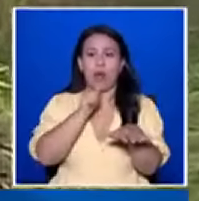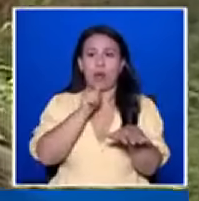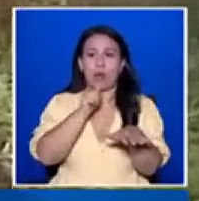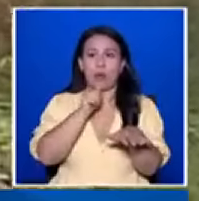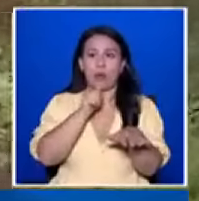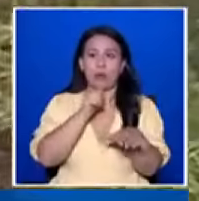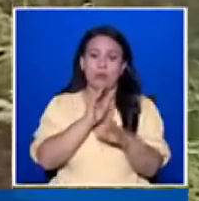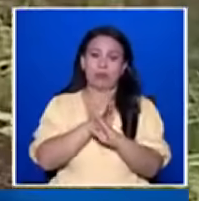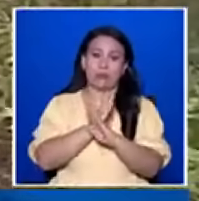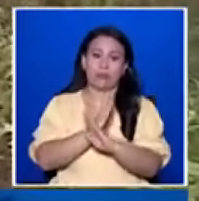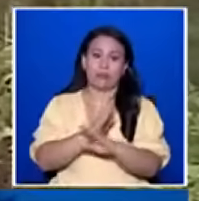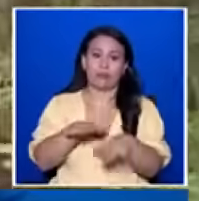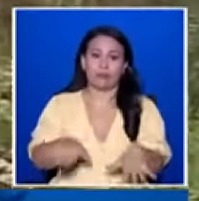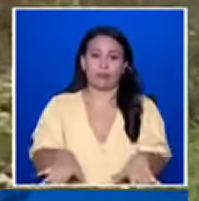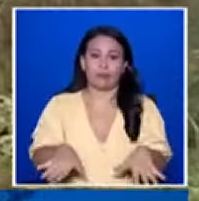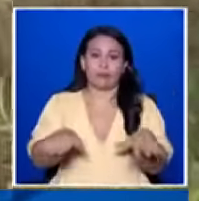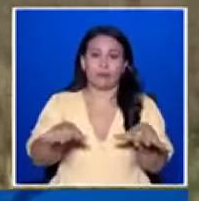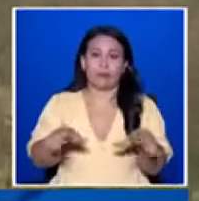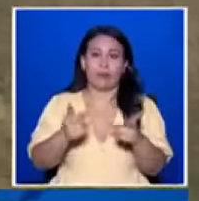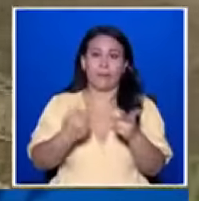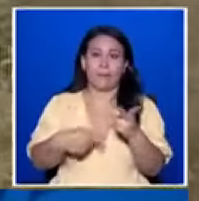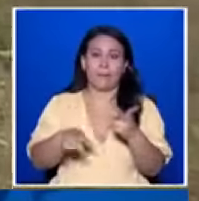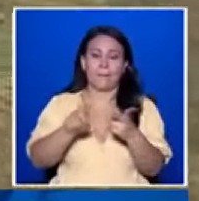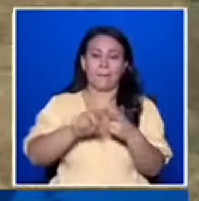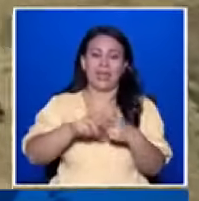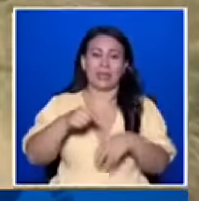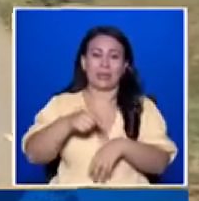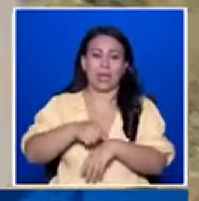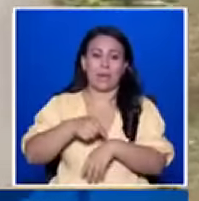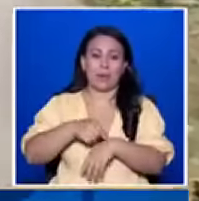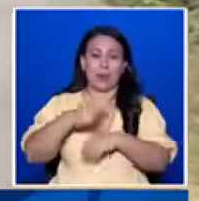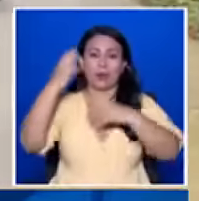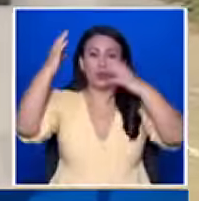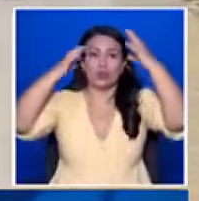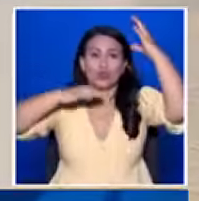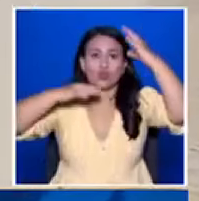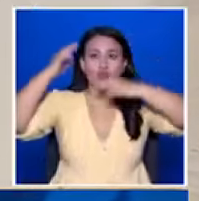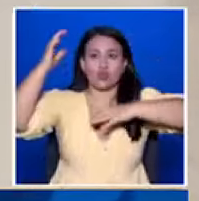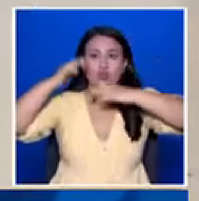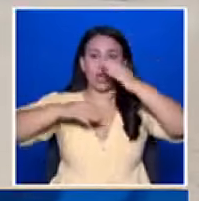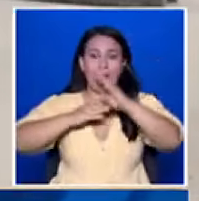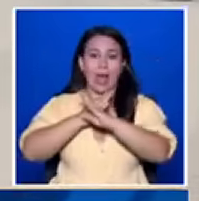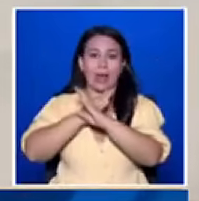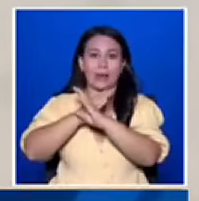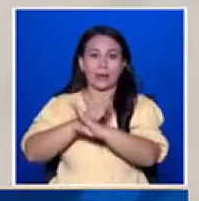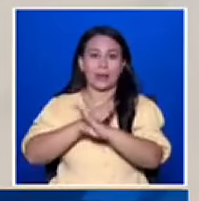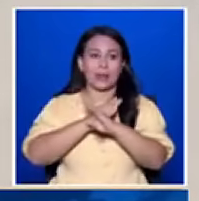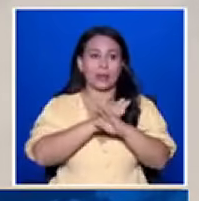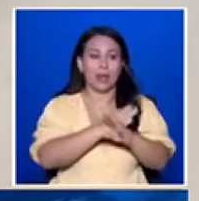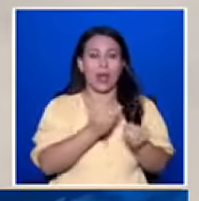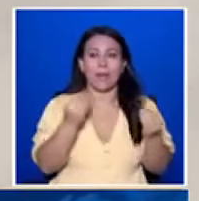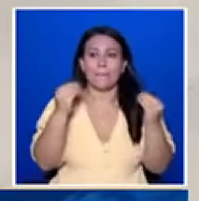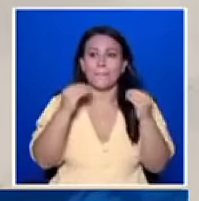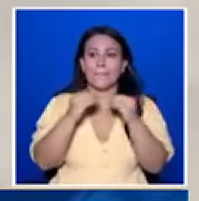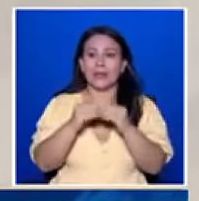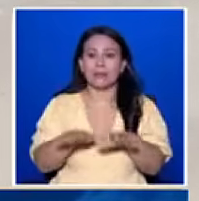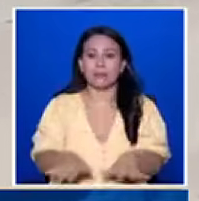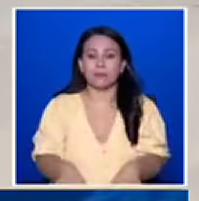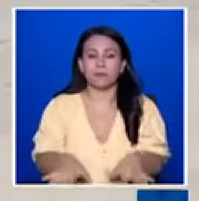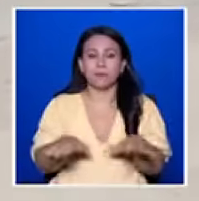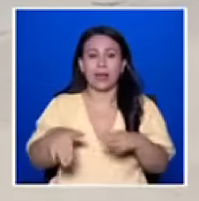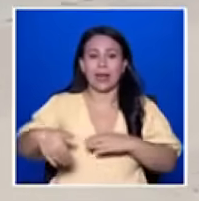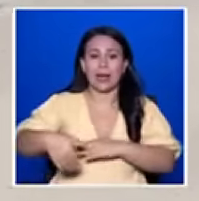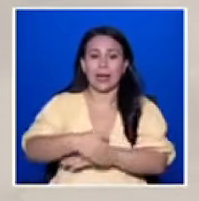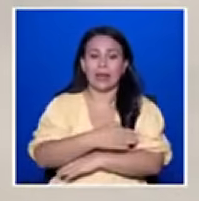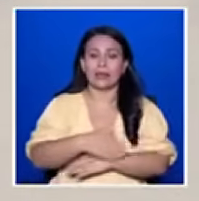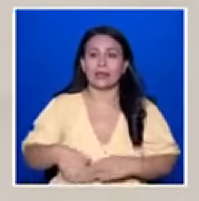estén en óptimo estado para la época de lluvias y así evitar que precisamente se inunden las calles. Acá